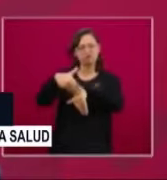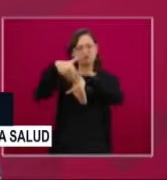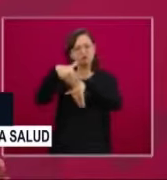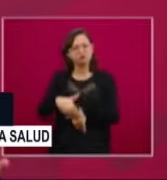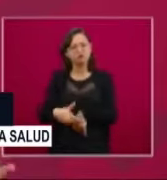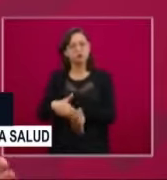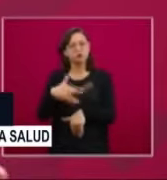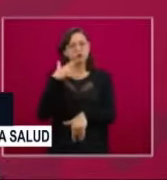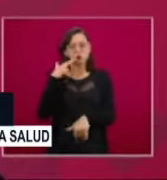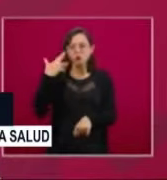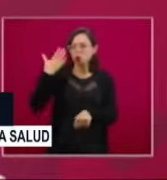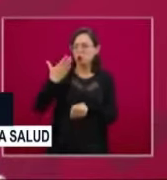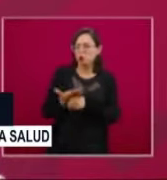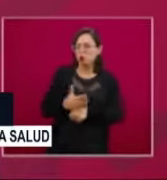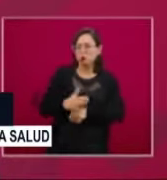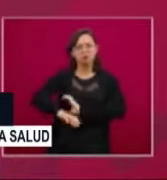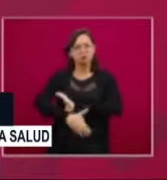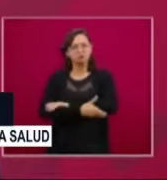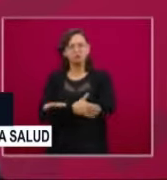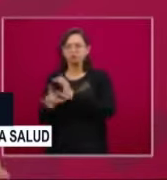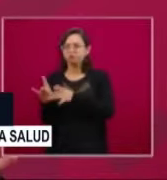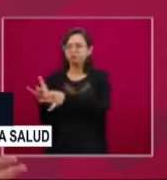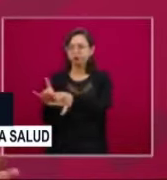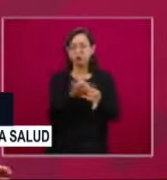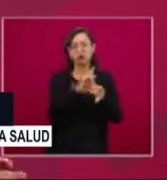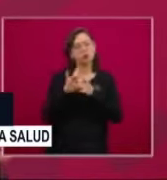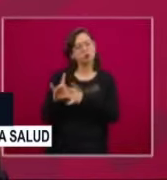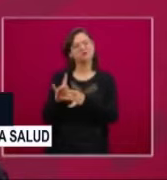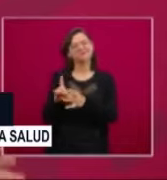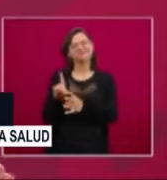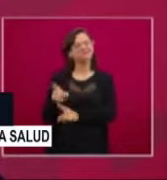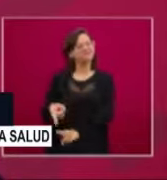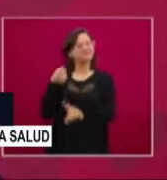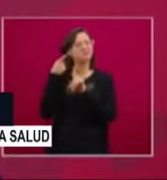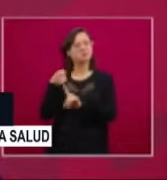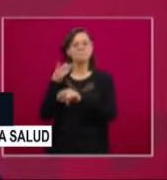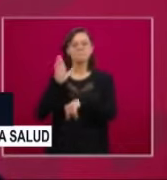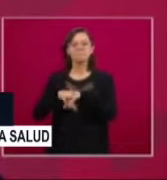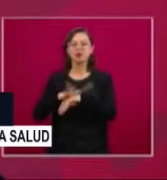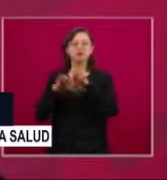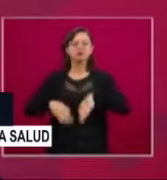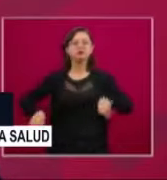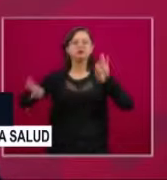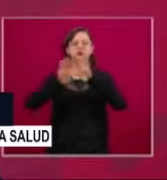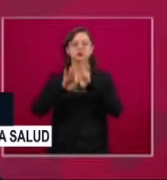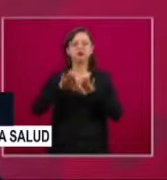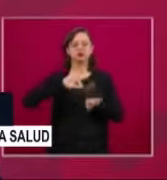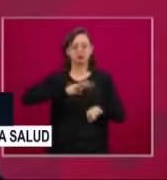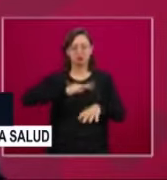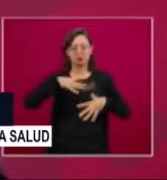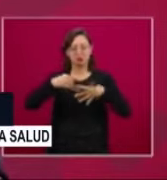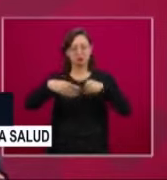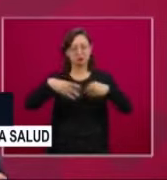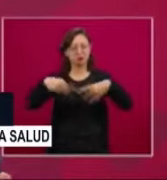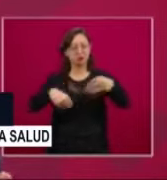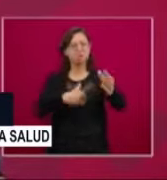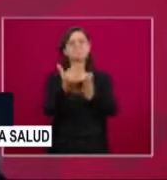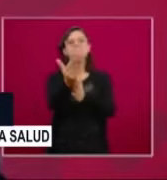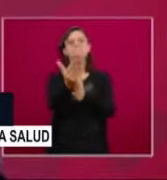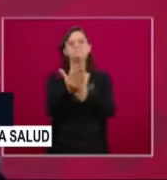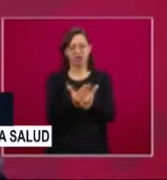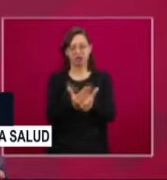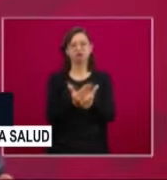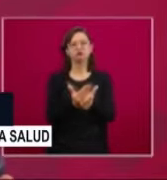quedar rebasado en esta tercera etapa le tenemos mucho de la respuesta de la población y por eso insistimos